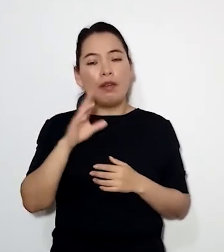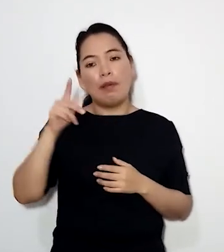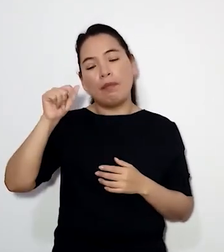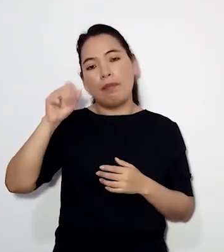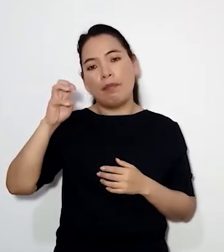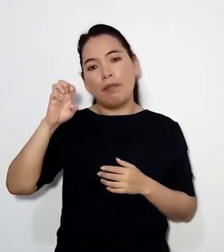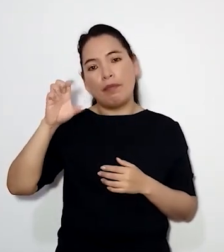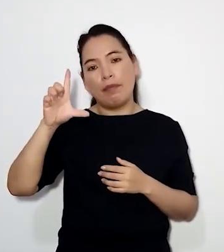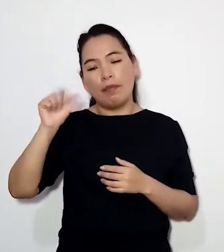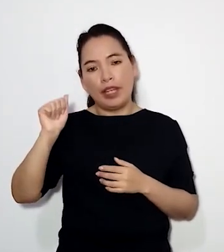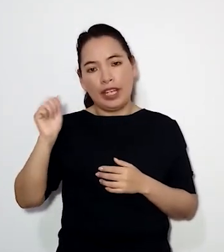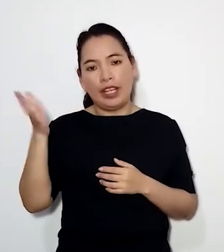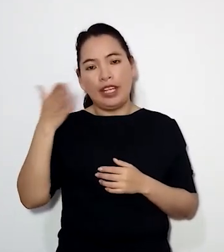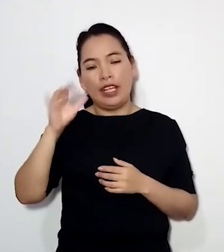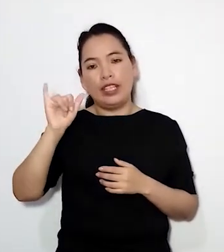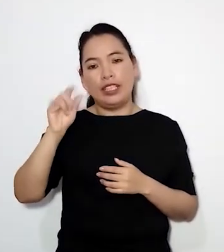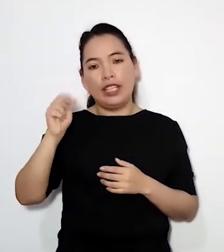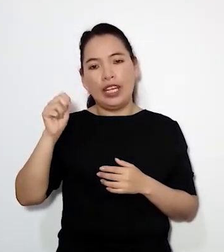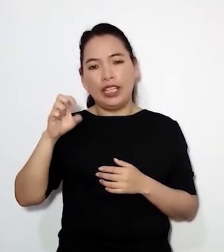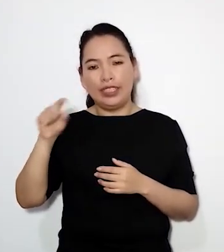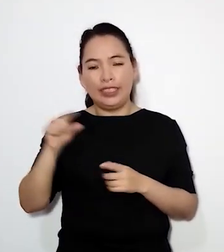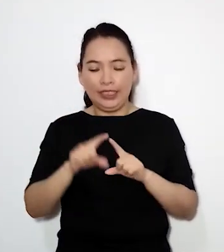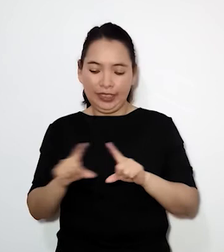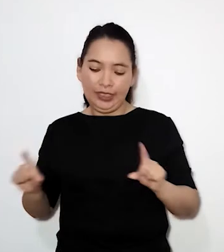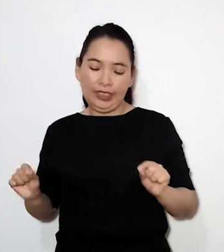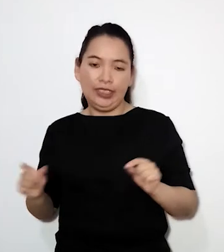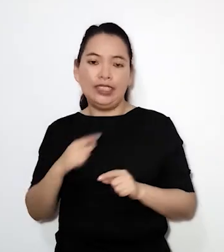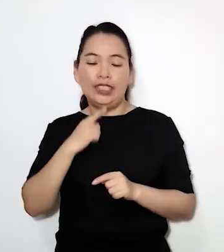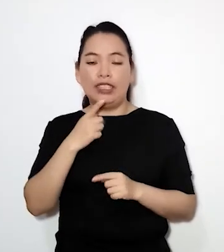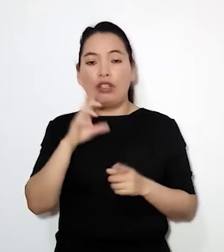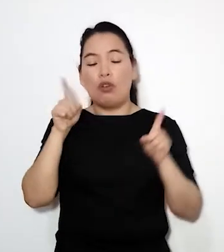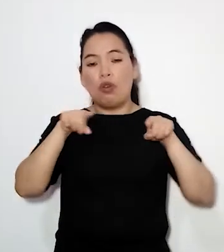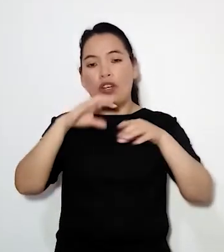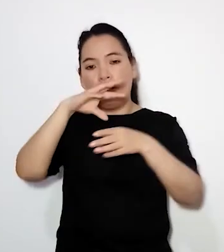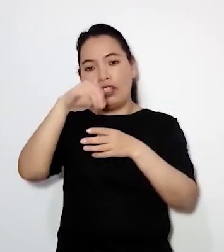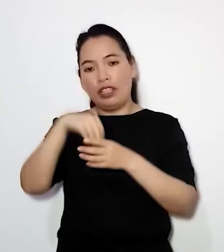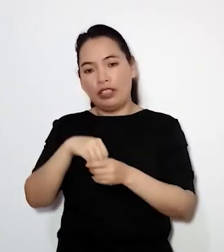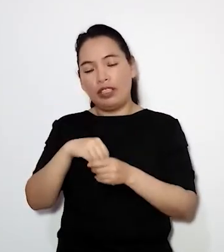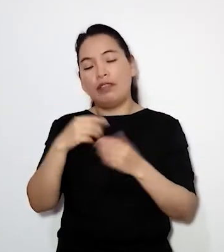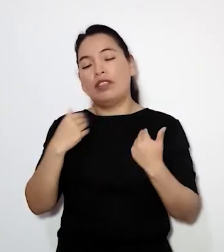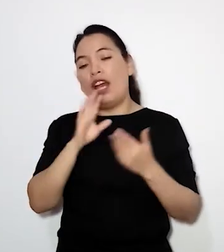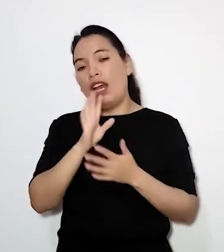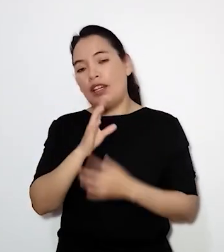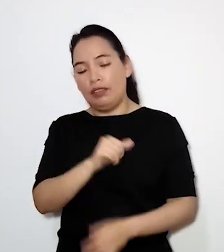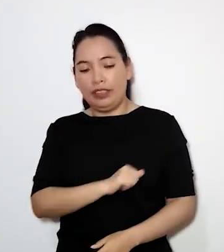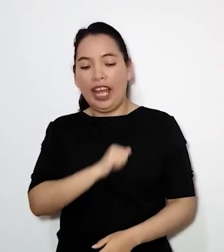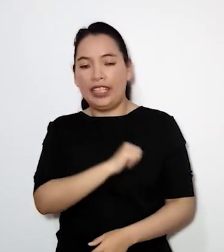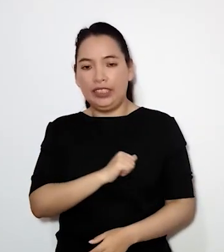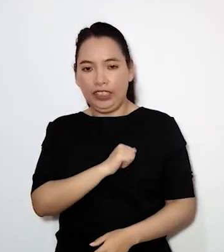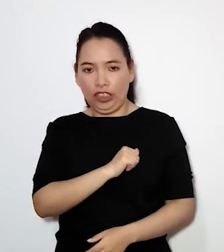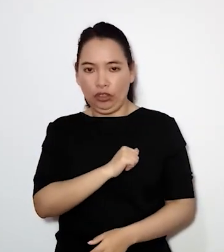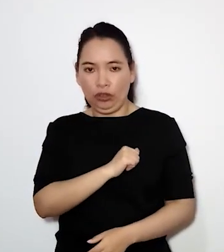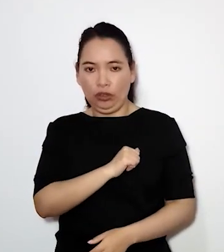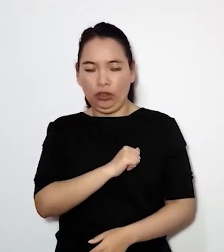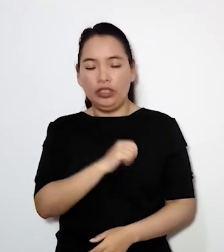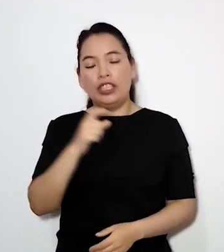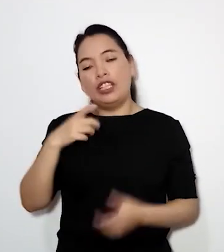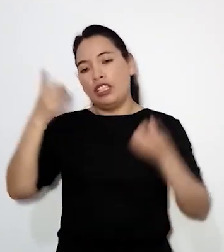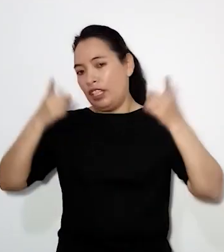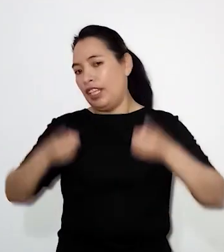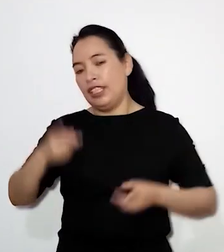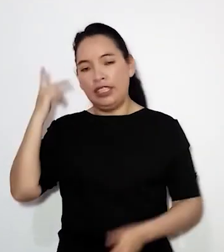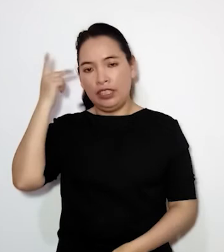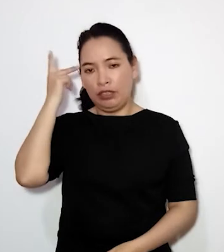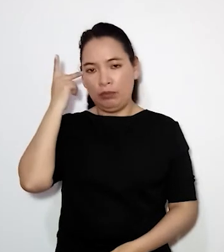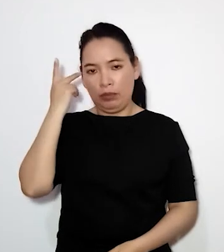decir que cuando hablamos de inclusión hablamos también de una actitud y de una decisión política, de manera tal que